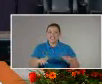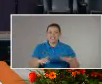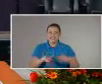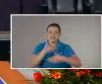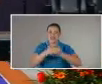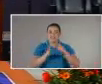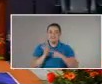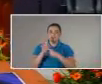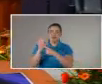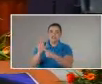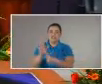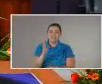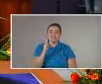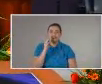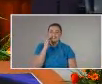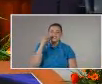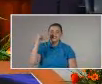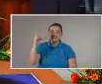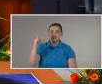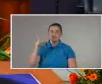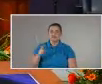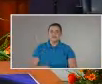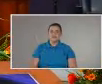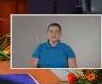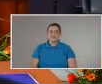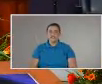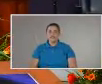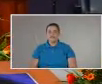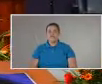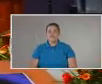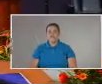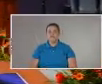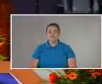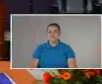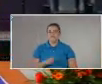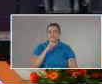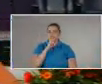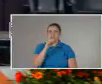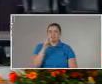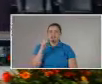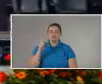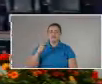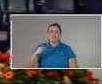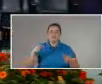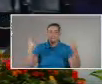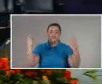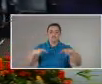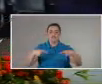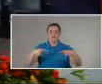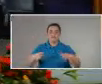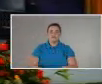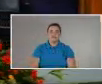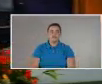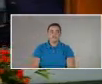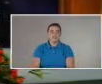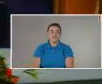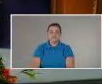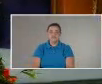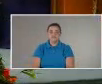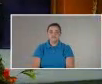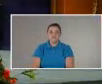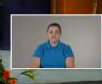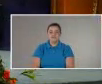Es un reto eso, hermano, porque nos han enseñado desde que somos pequeños, a nivel